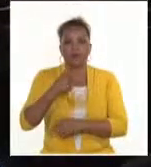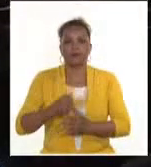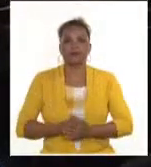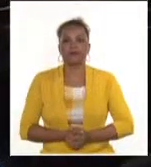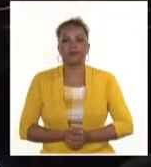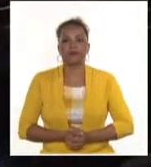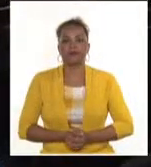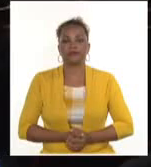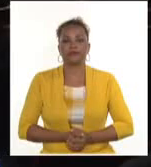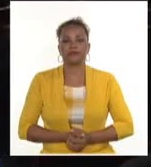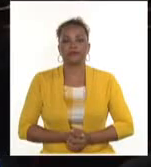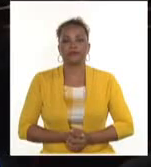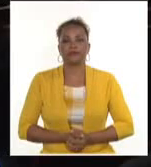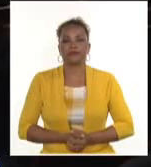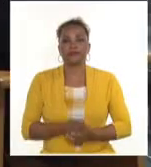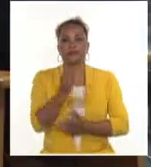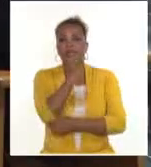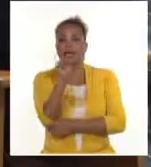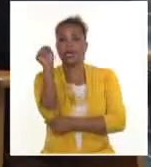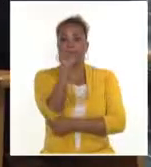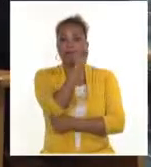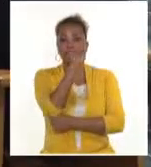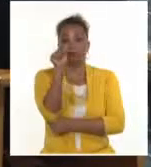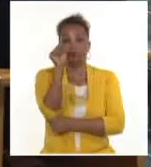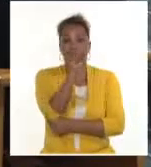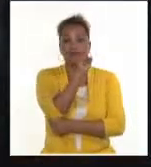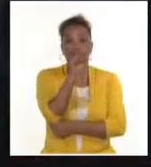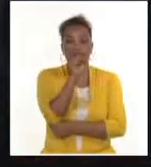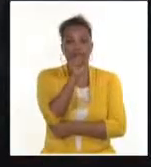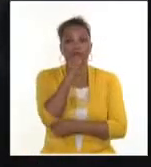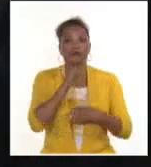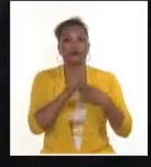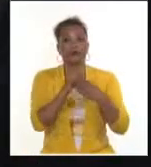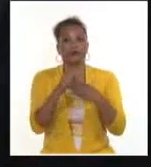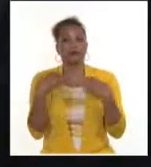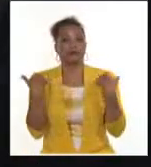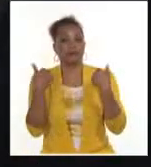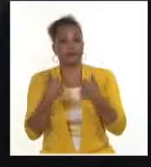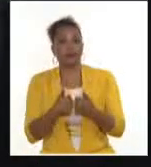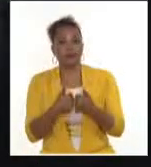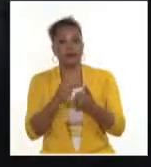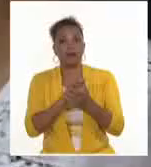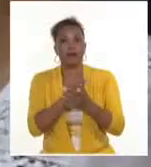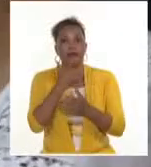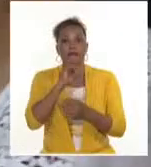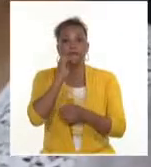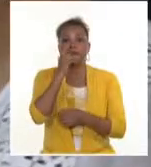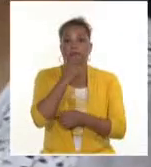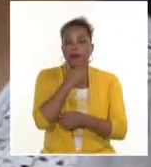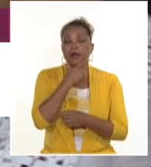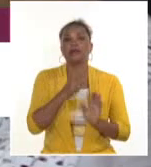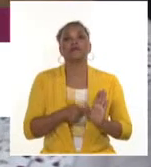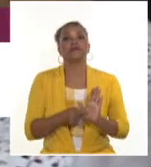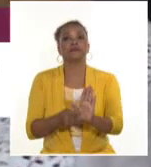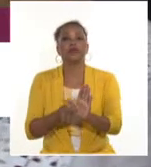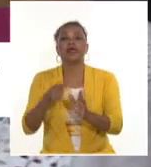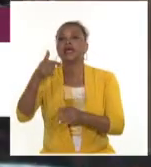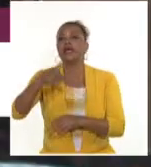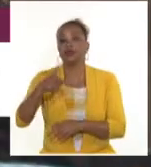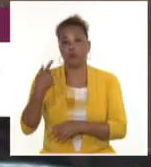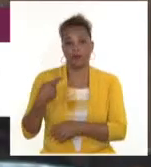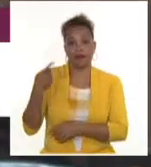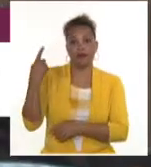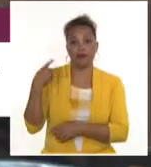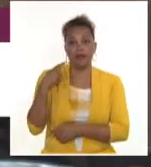jueves el coro de cámara el saudi bajo la dirección de la maestra María Felicia Pérez se presentó este jueves en la